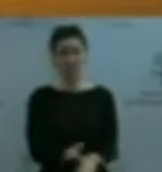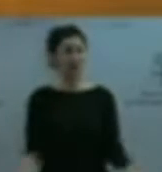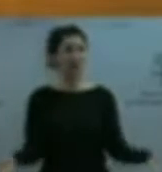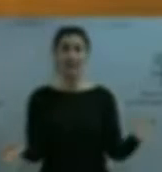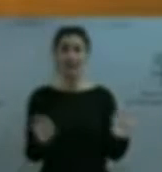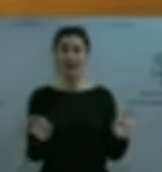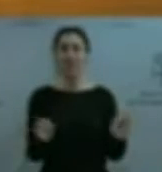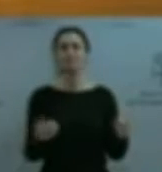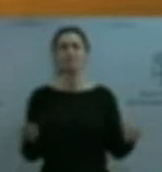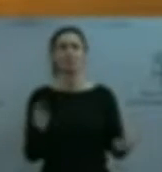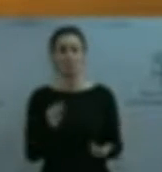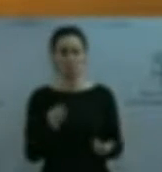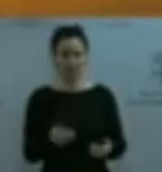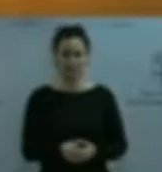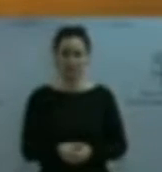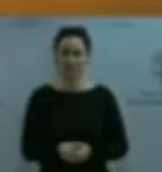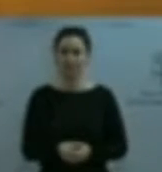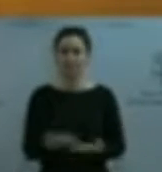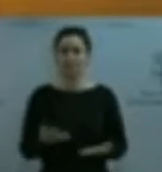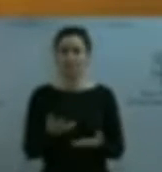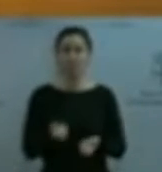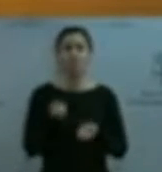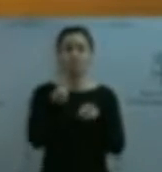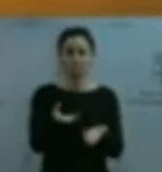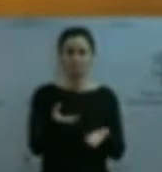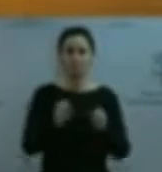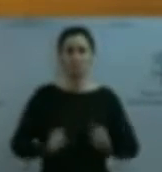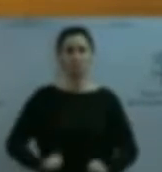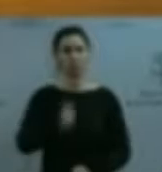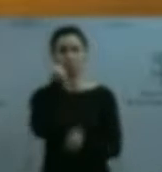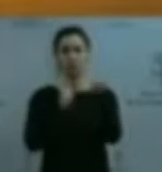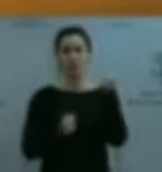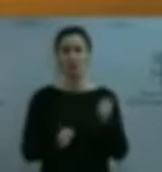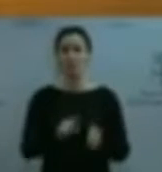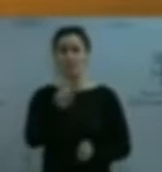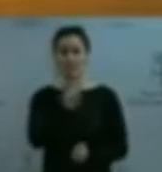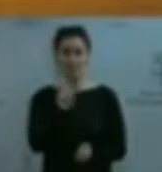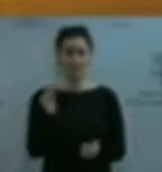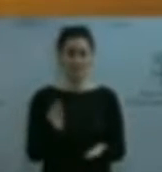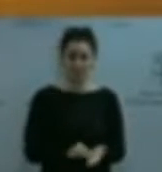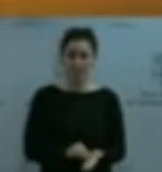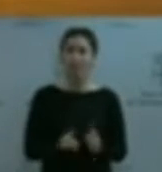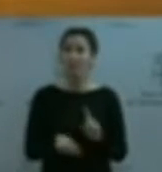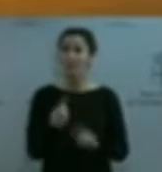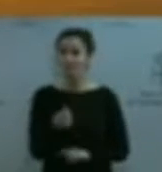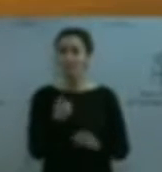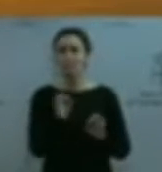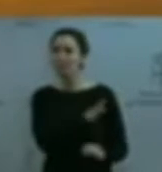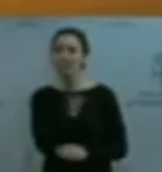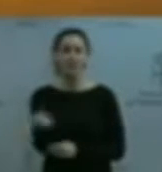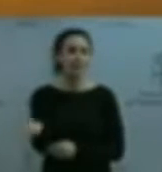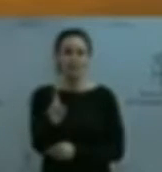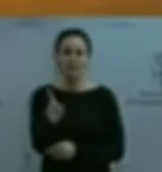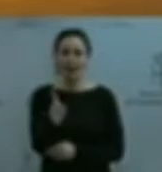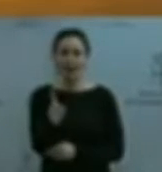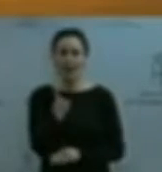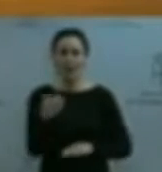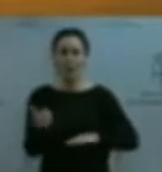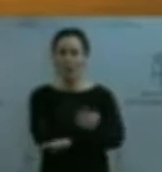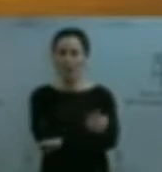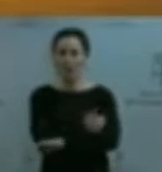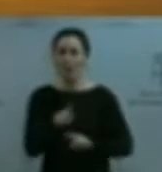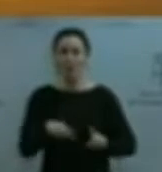declarado rebeldía en la primera instancia, formalicemos recurso de apelación para luego no acudir a la sala ni realizar acto procesal alguno? O sea, ¿por qué